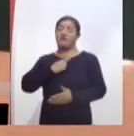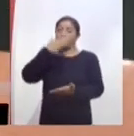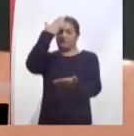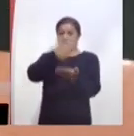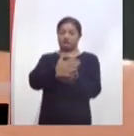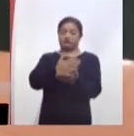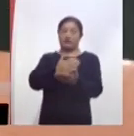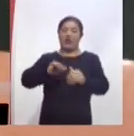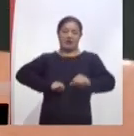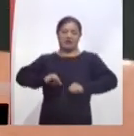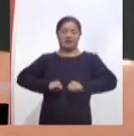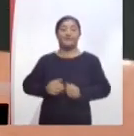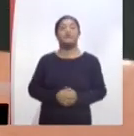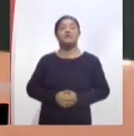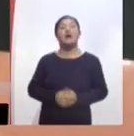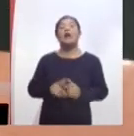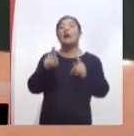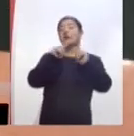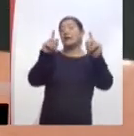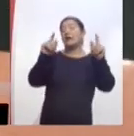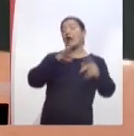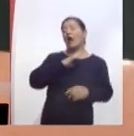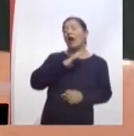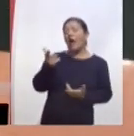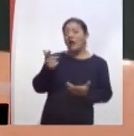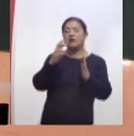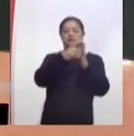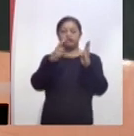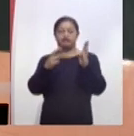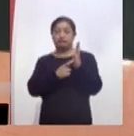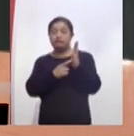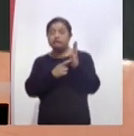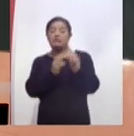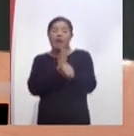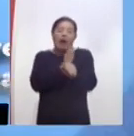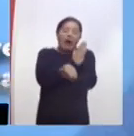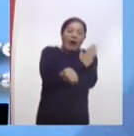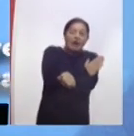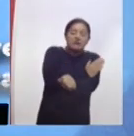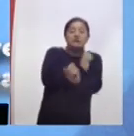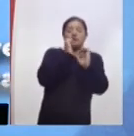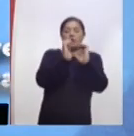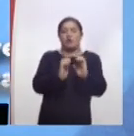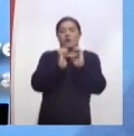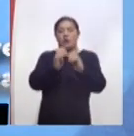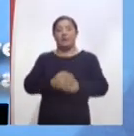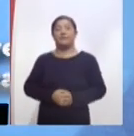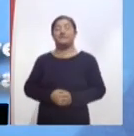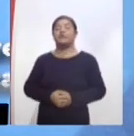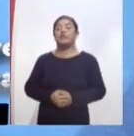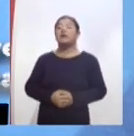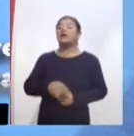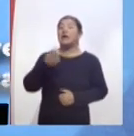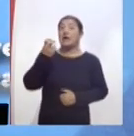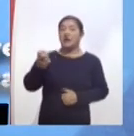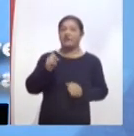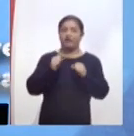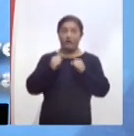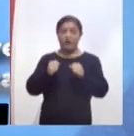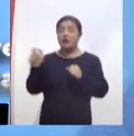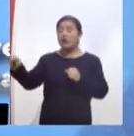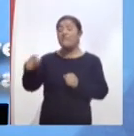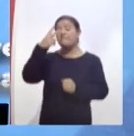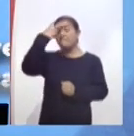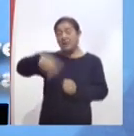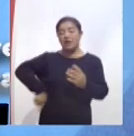actividades. En Tlaxcala se pusieron en marcha medidas preventivas de manera anticipada. Y estas se fortalecieron cuando México entró a la fase